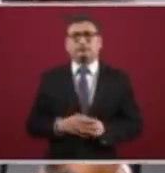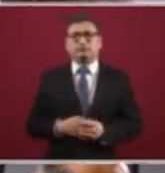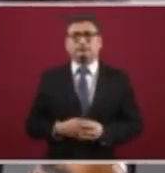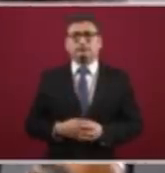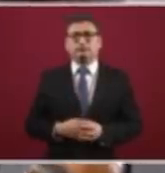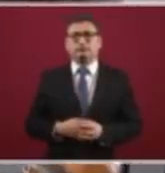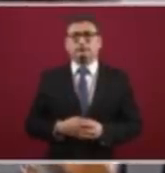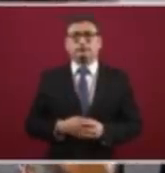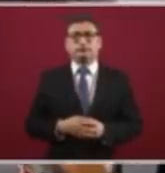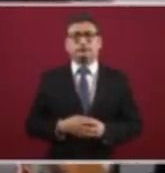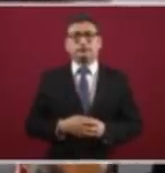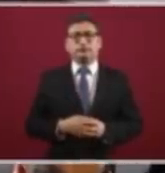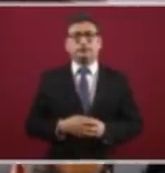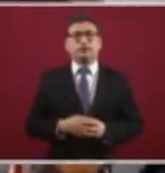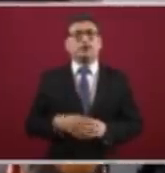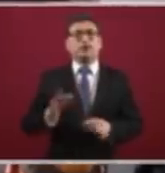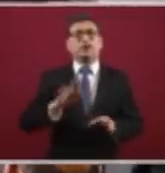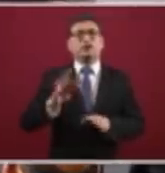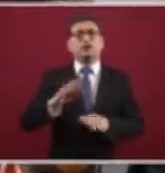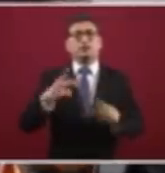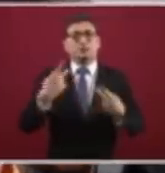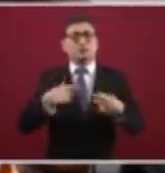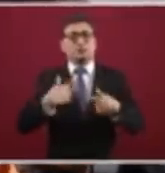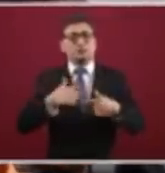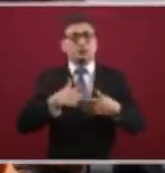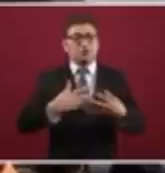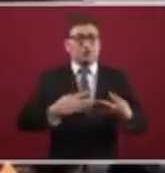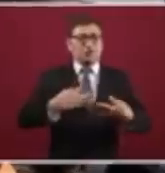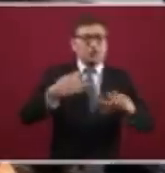con sabotajes legales